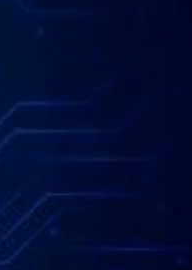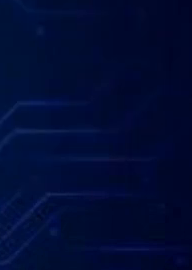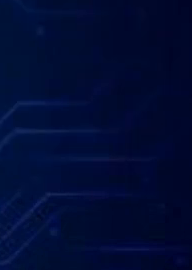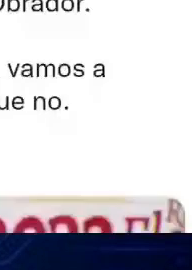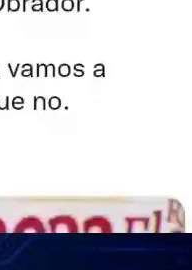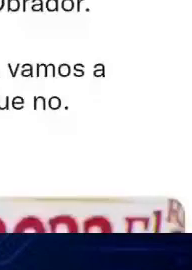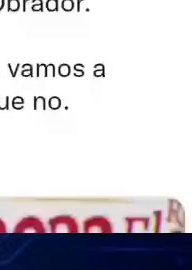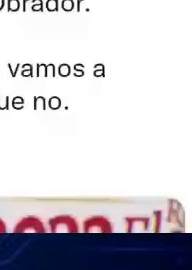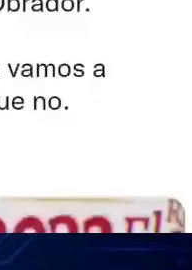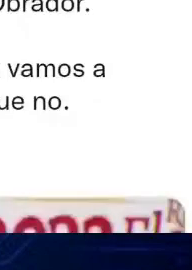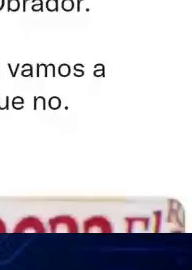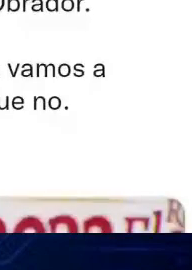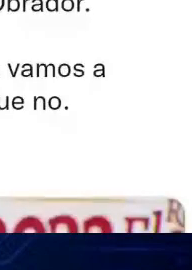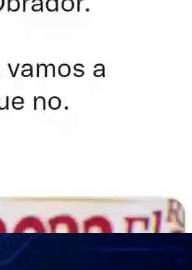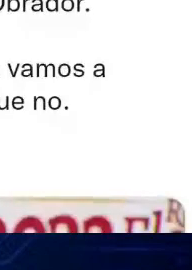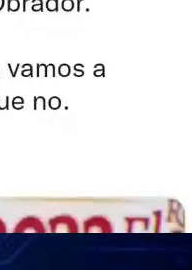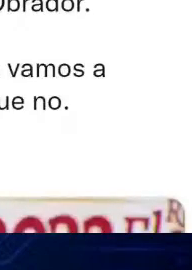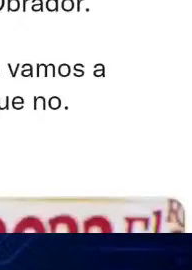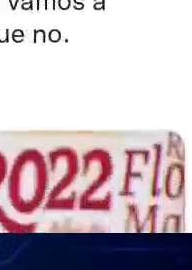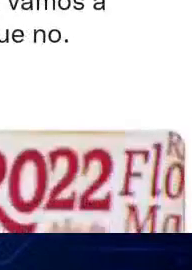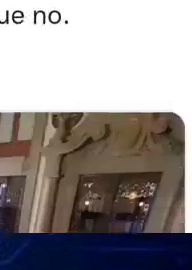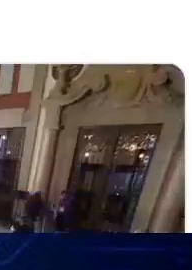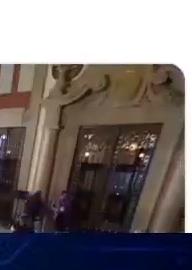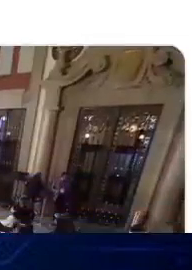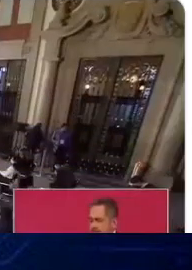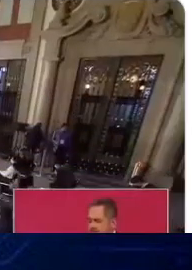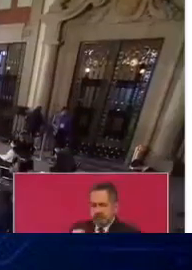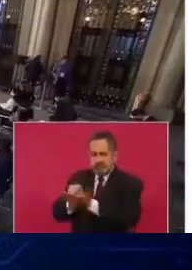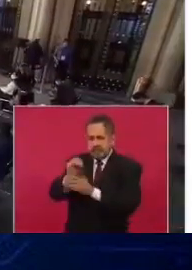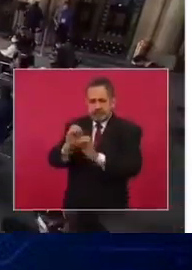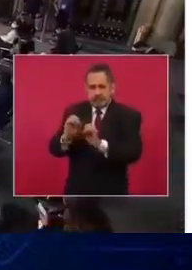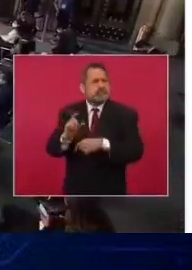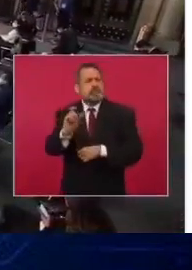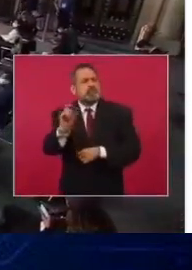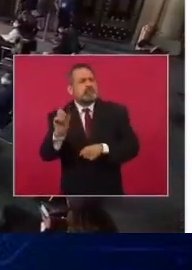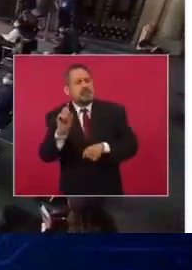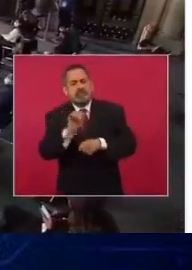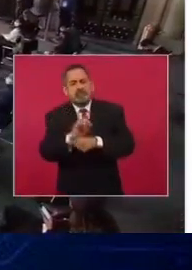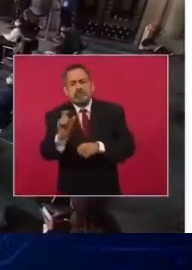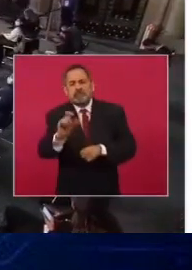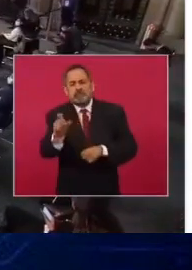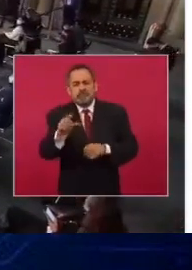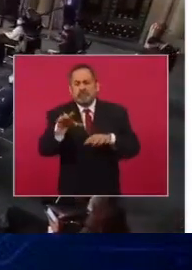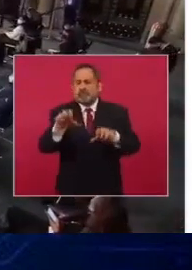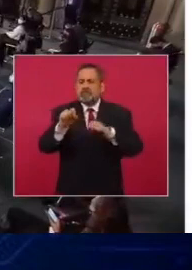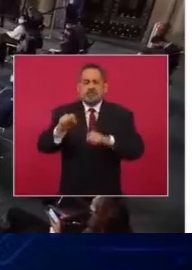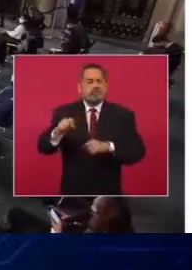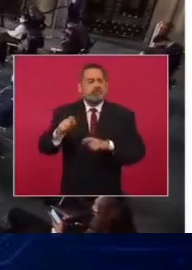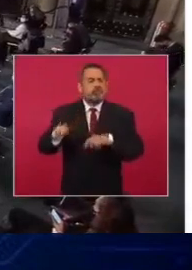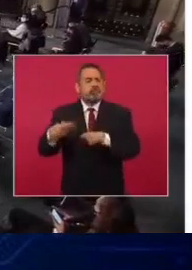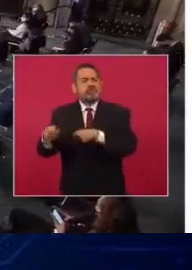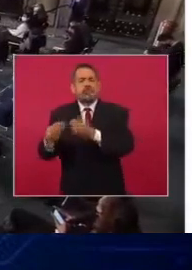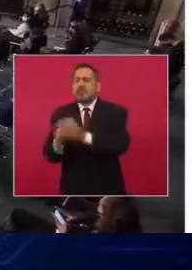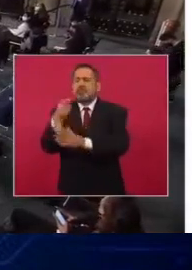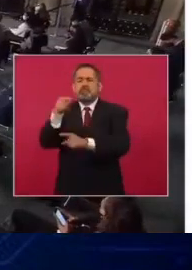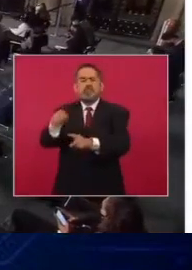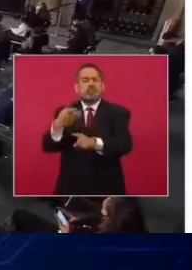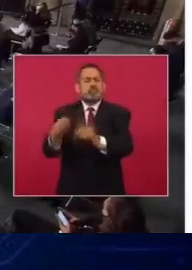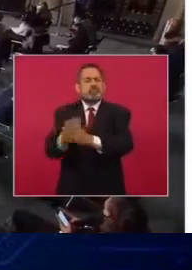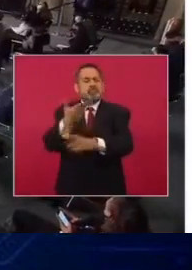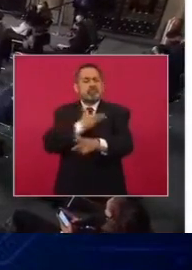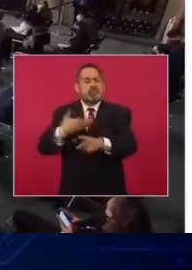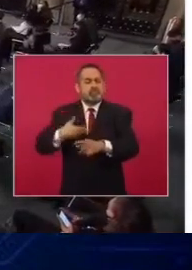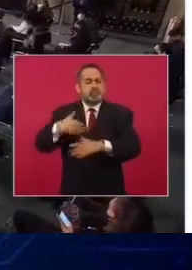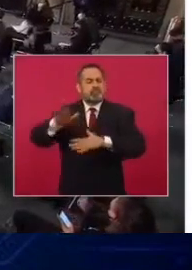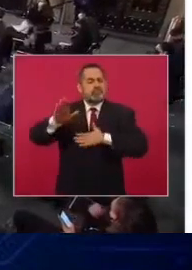de la presidencia indicar a un hombre que en el principio lucha para derrocar el poder y para liberar a nicaragua y tal y